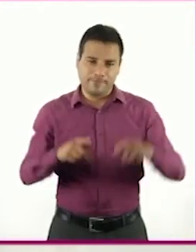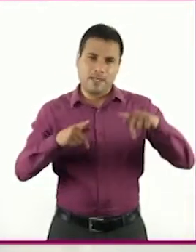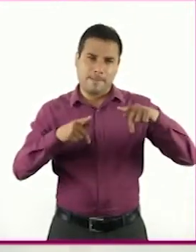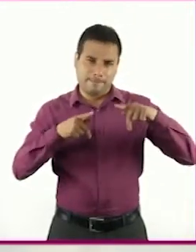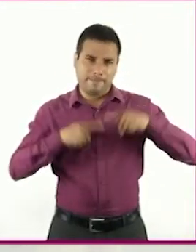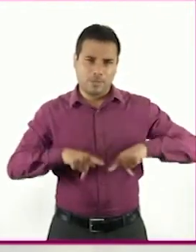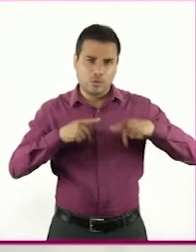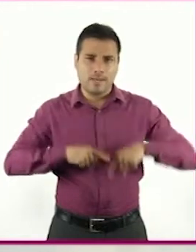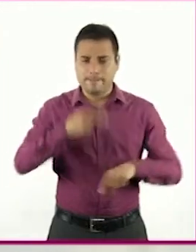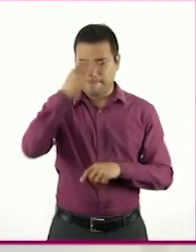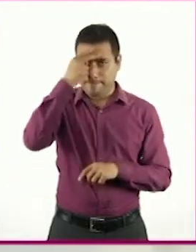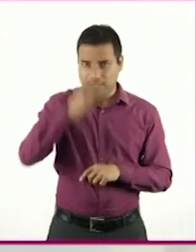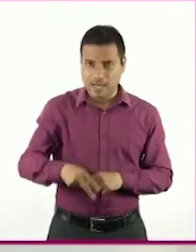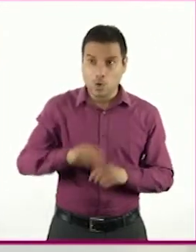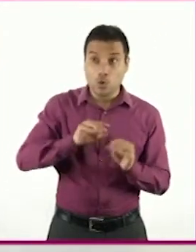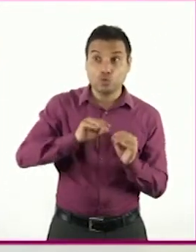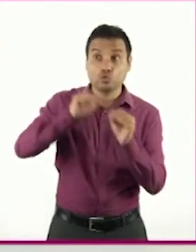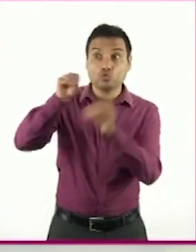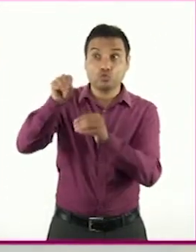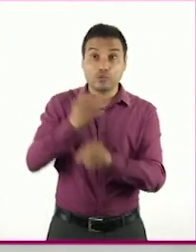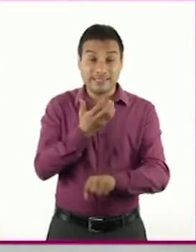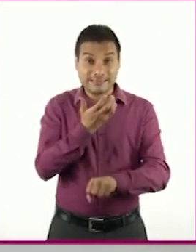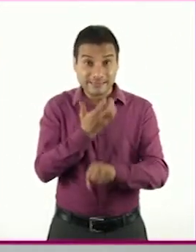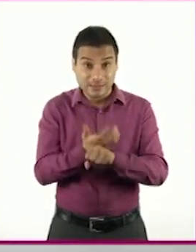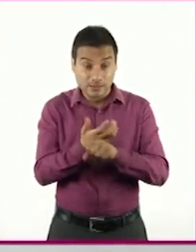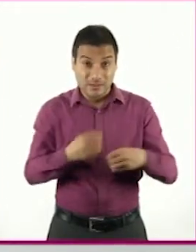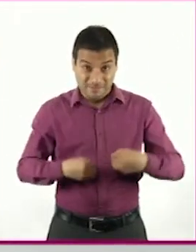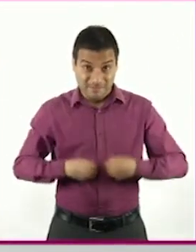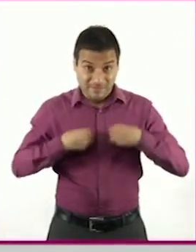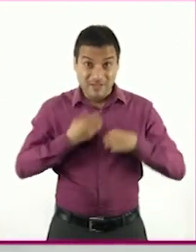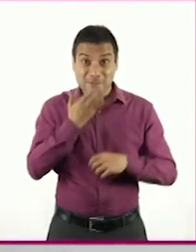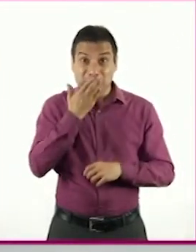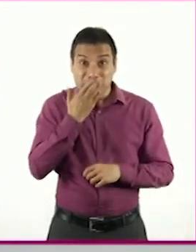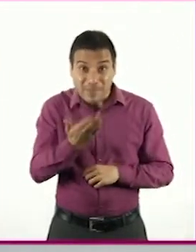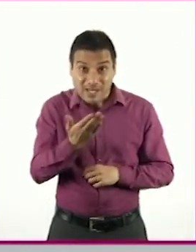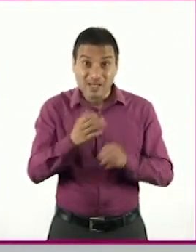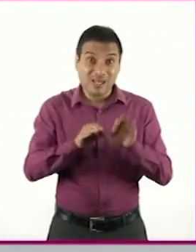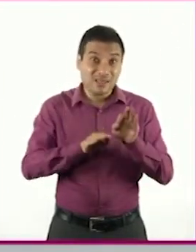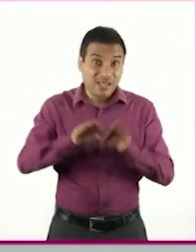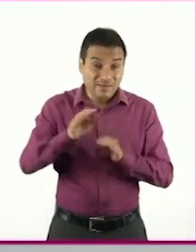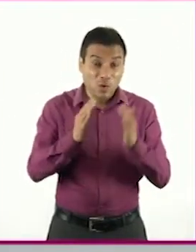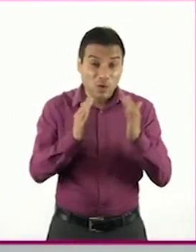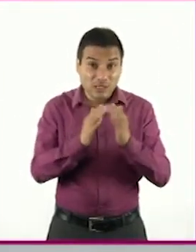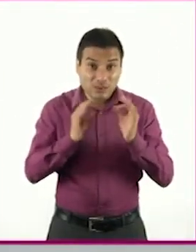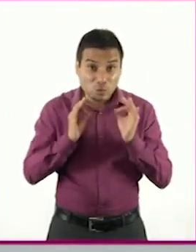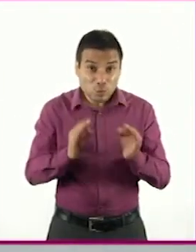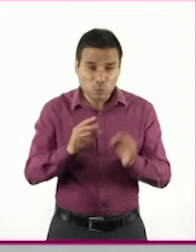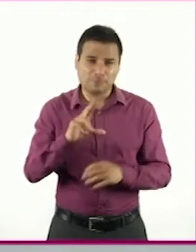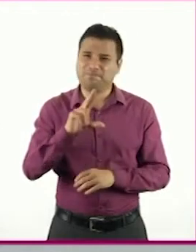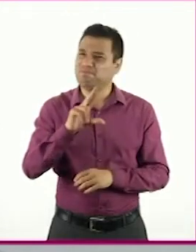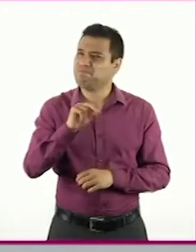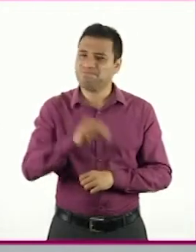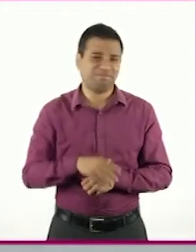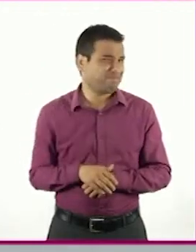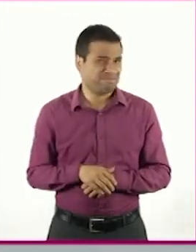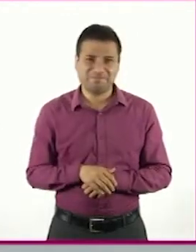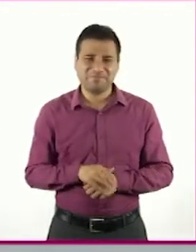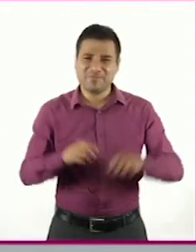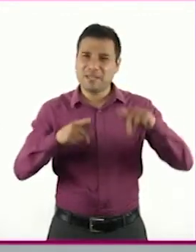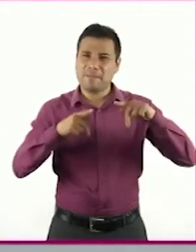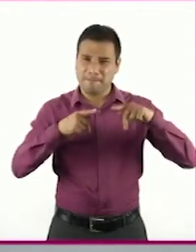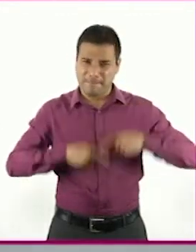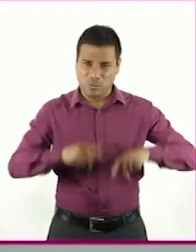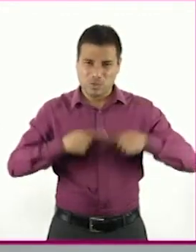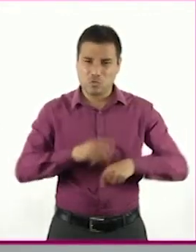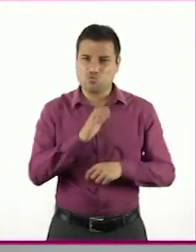sus descendientes no han contado con buenas condiciones de vida, trabajo y vivienda y han sido rechazados y